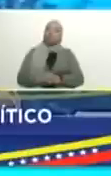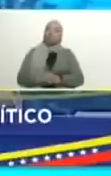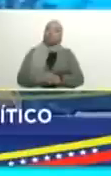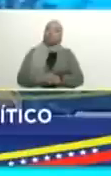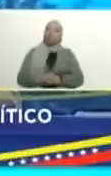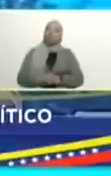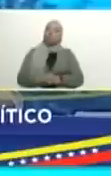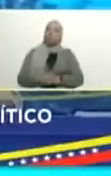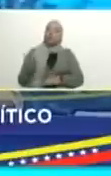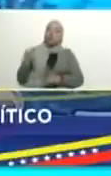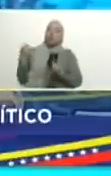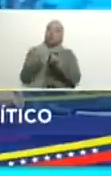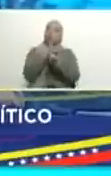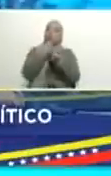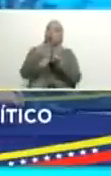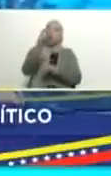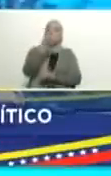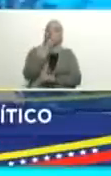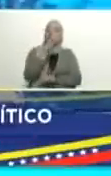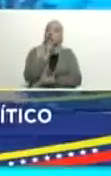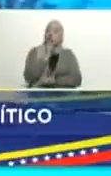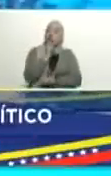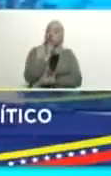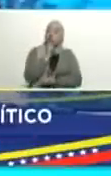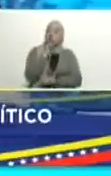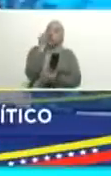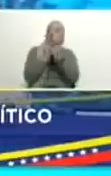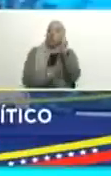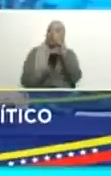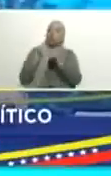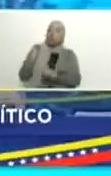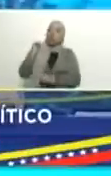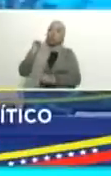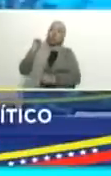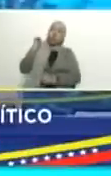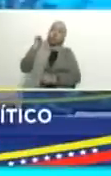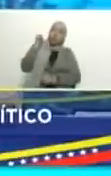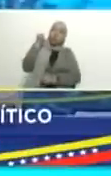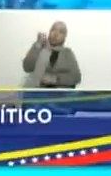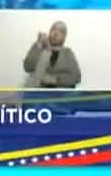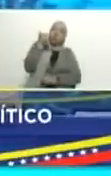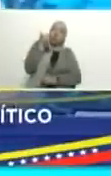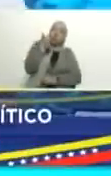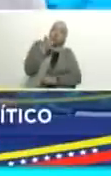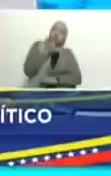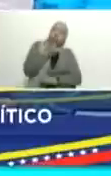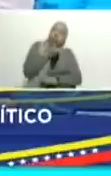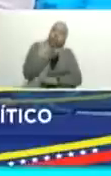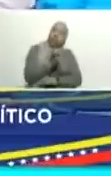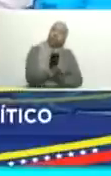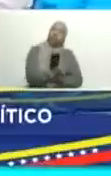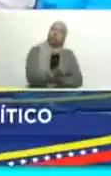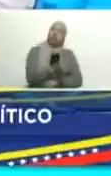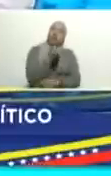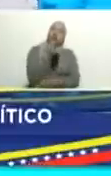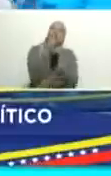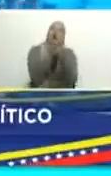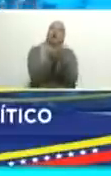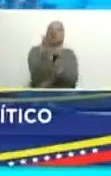Hemos dado muchas batallas en los últimos años. y gracias a Dios, a